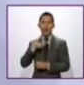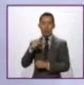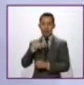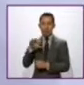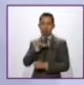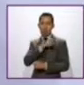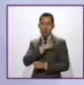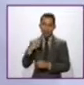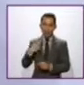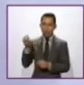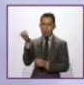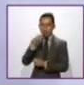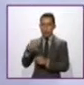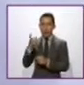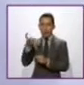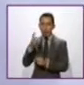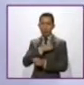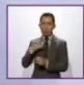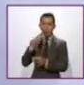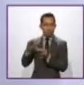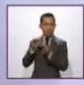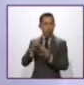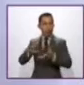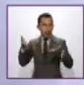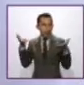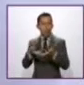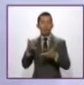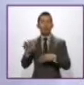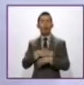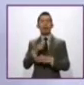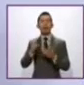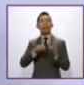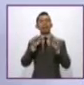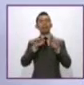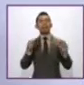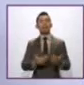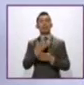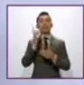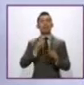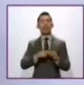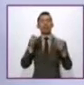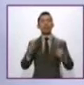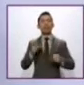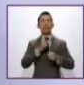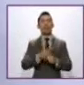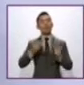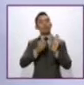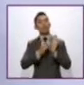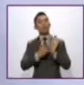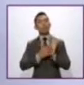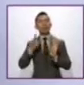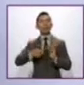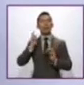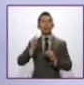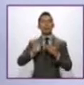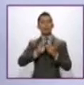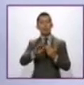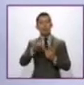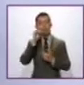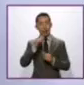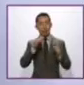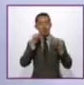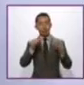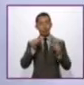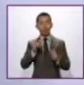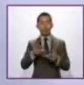y sus obligaciones, porque el Sistema Nacional de Seguridad establece que el tema de la prevención y atención